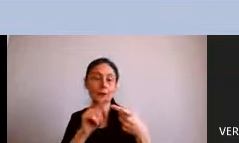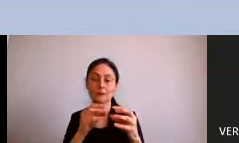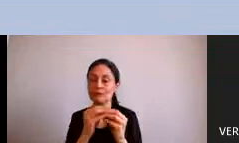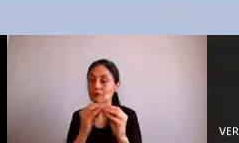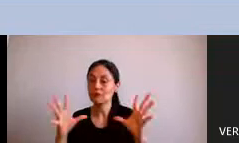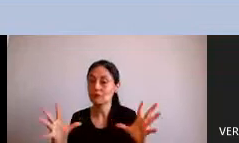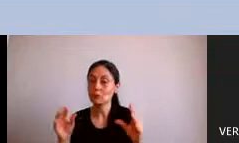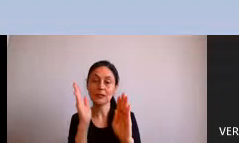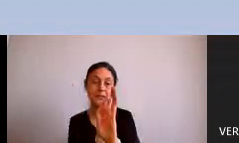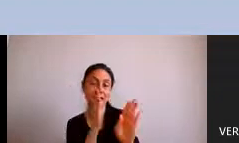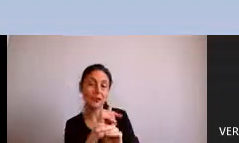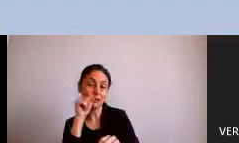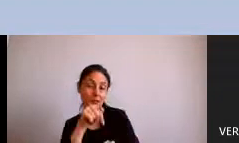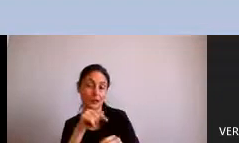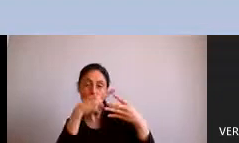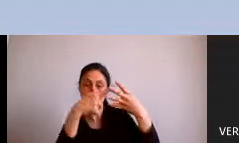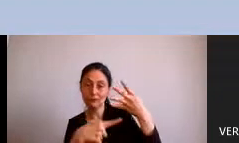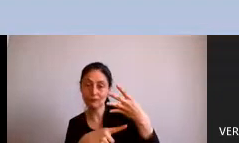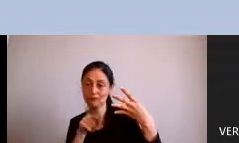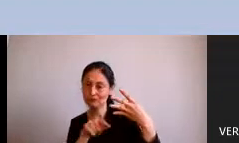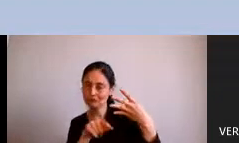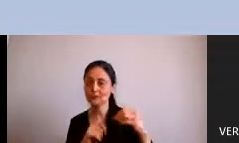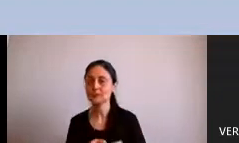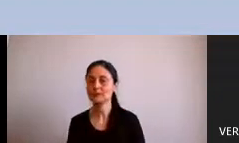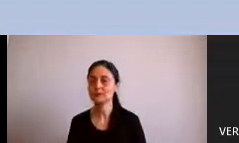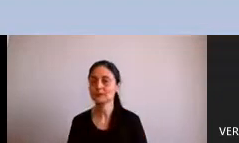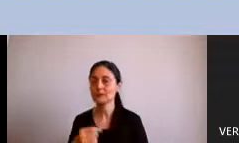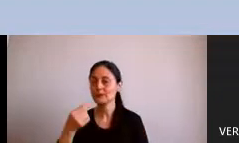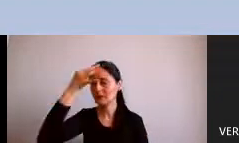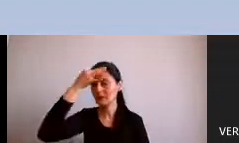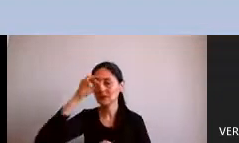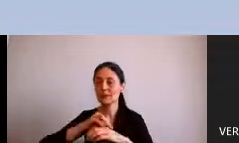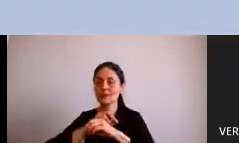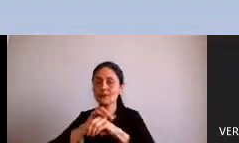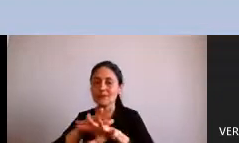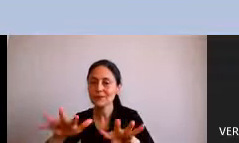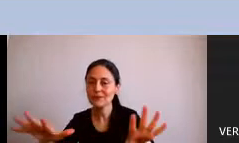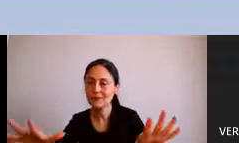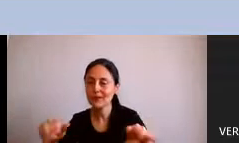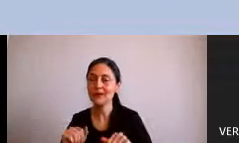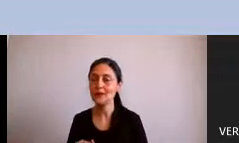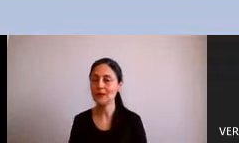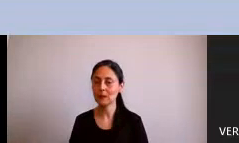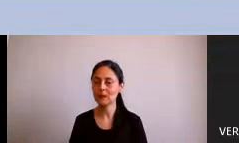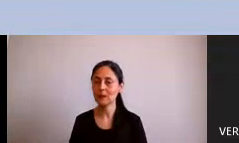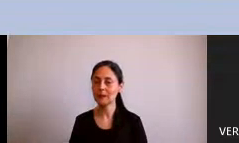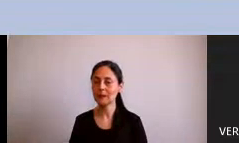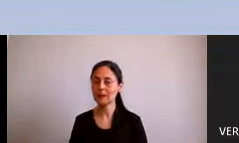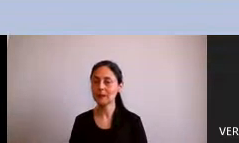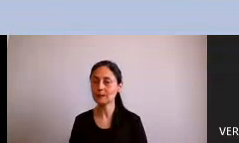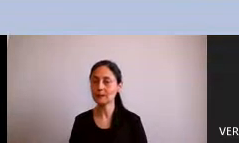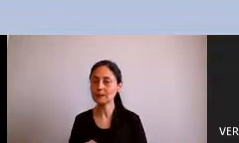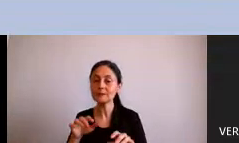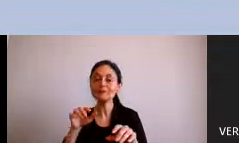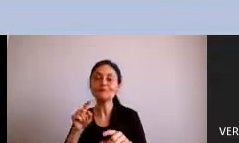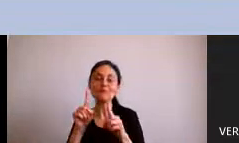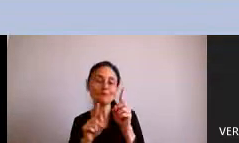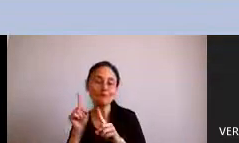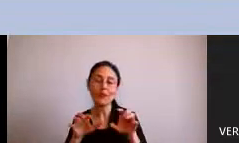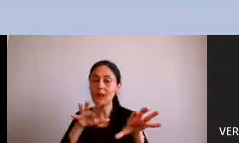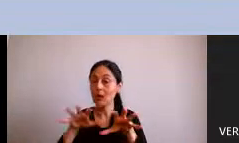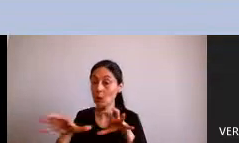creo que la pandemia, dentro de las cosas que ahí les voy a comentar al final, de las cosas que, como mencionaba también Evelyn,